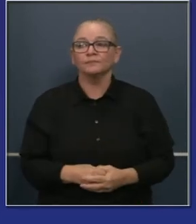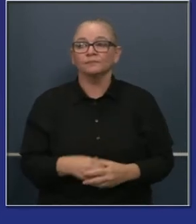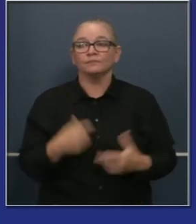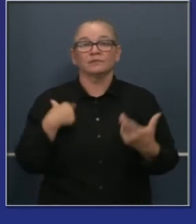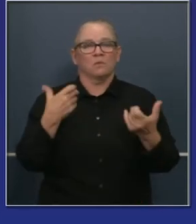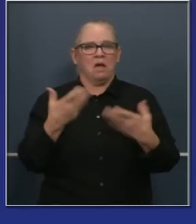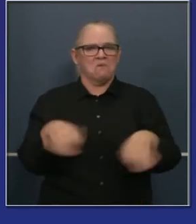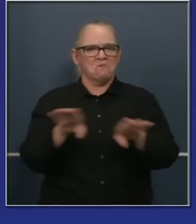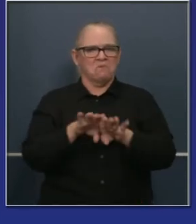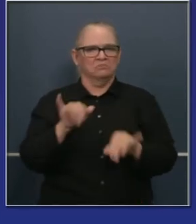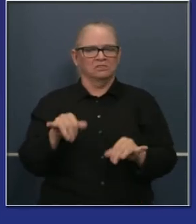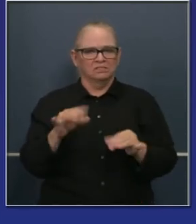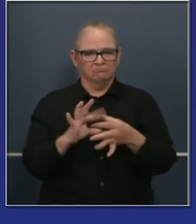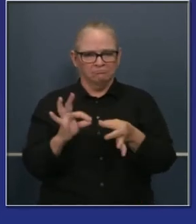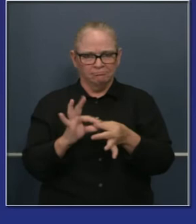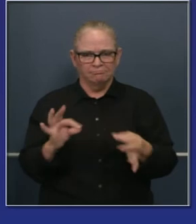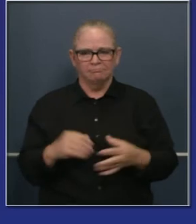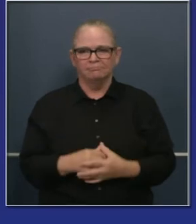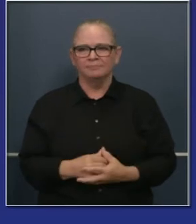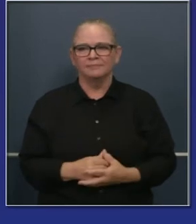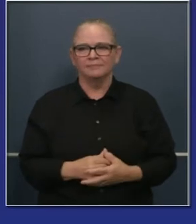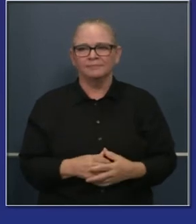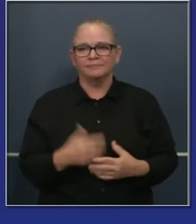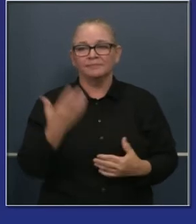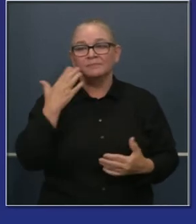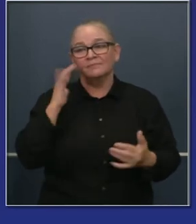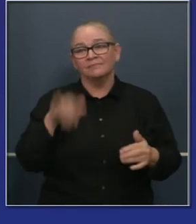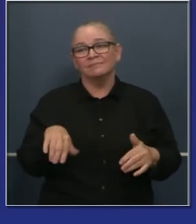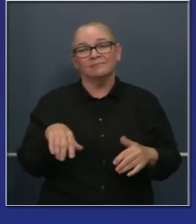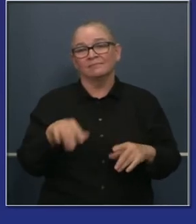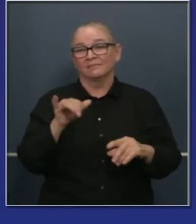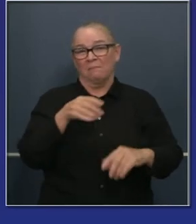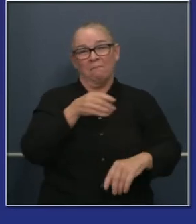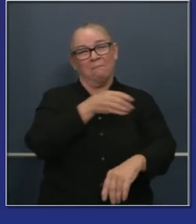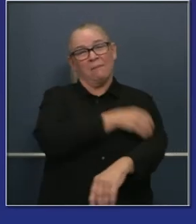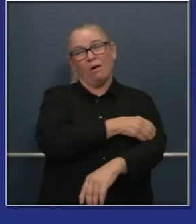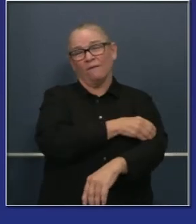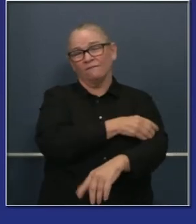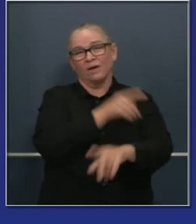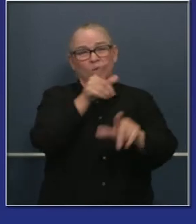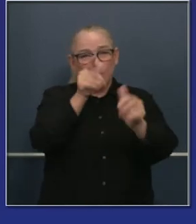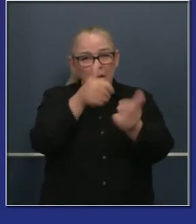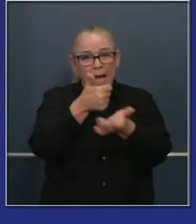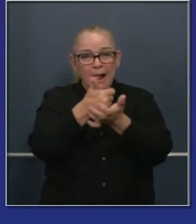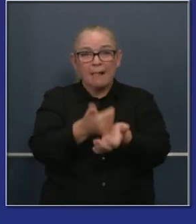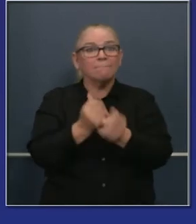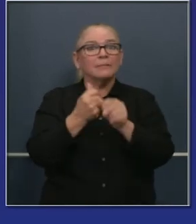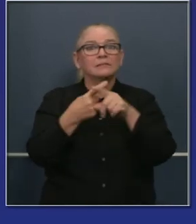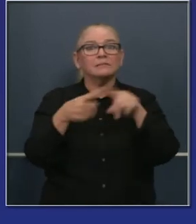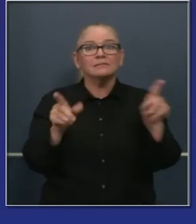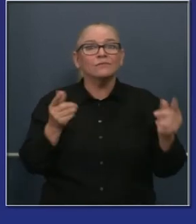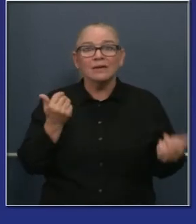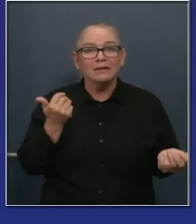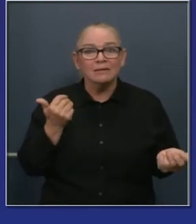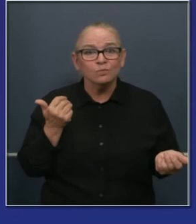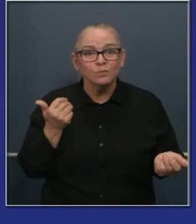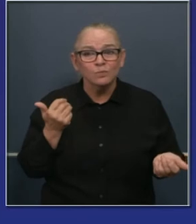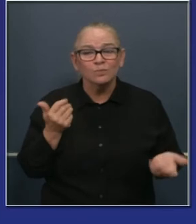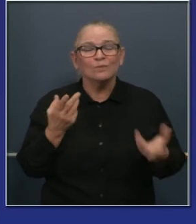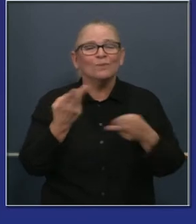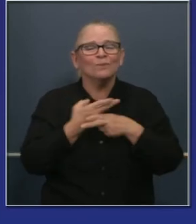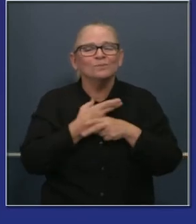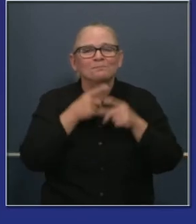siempre lo hago con el imperativo y la importancia y el poder de ponerse la máscara y creo que es muy interesante me pareció hoy